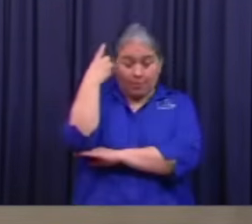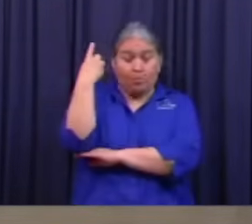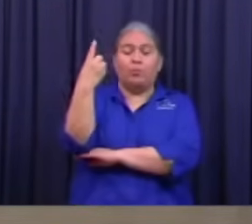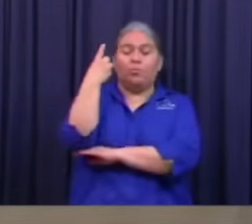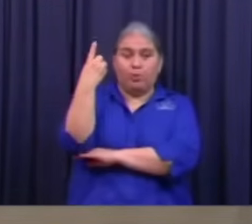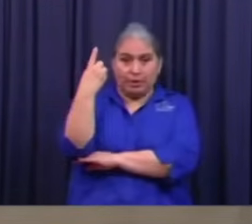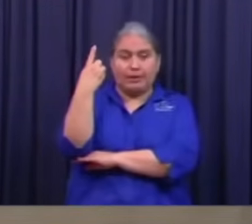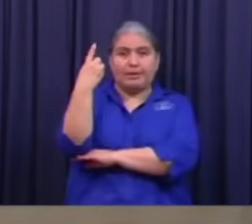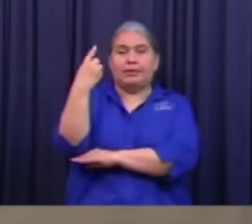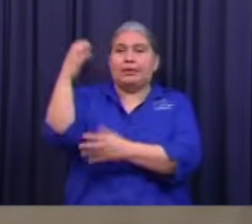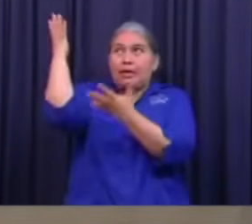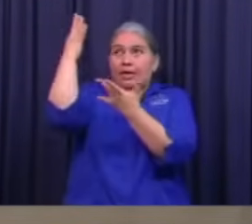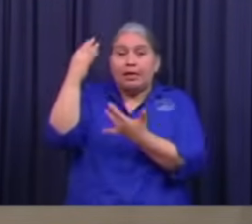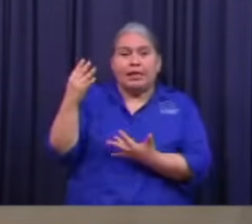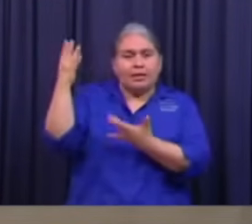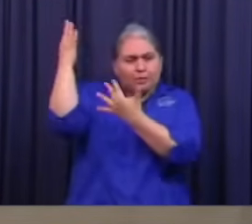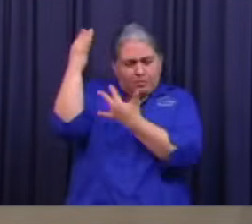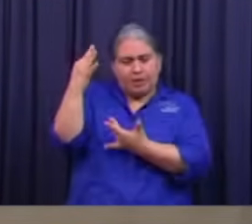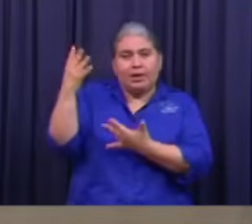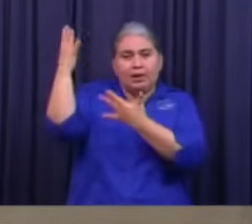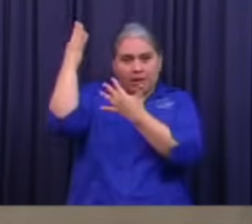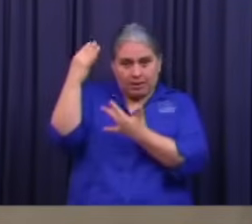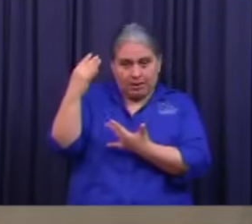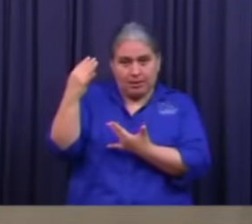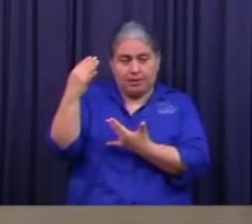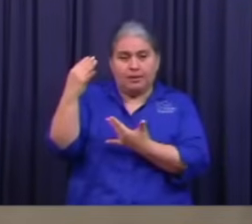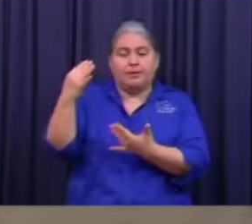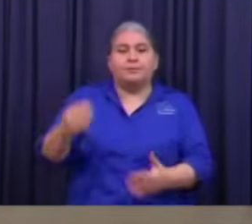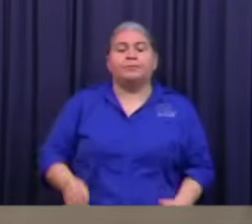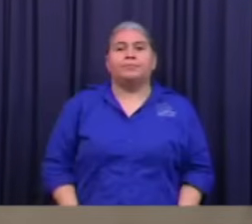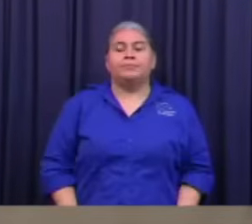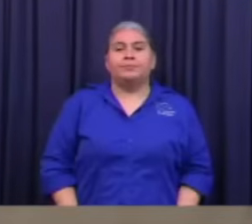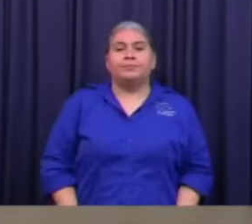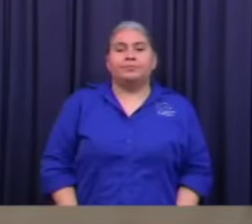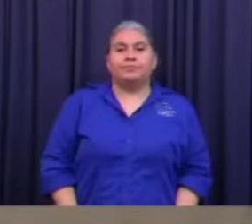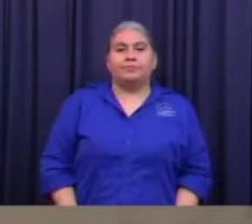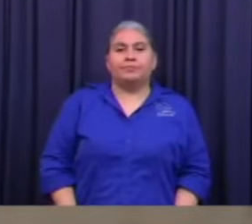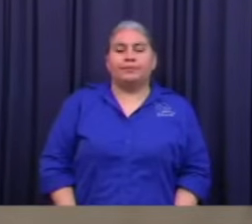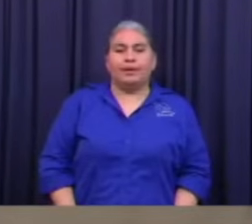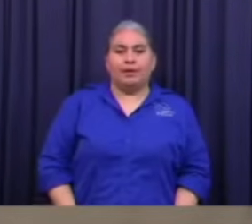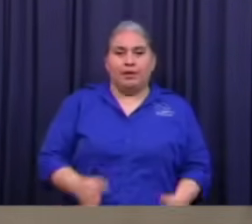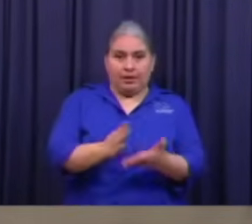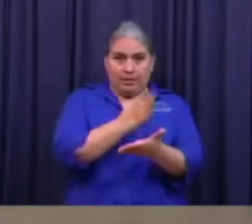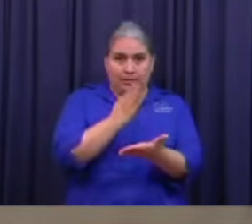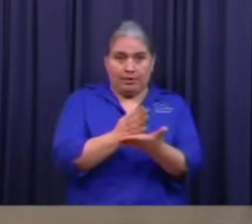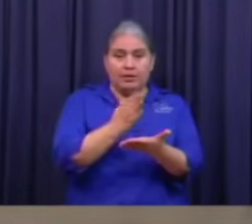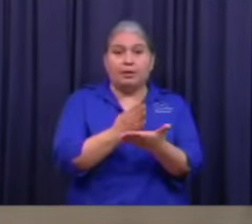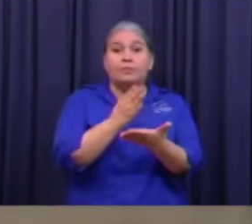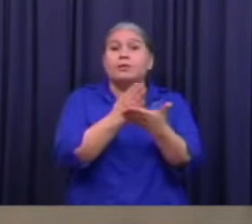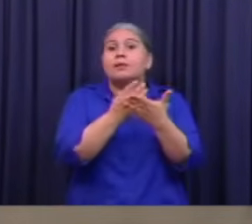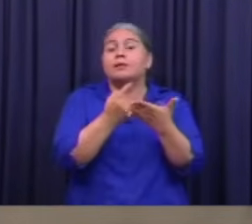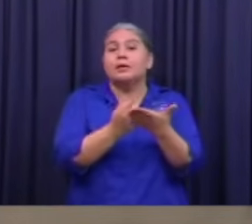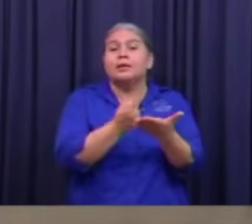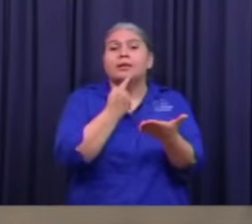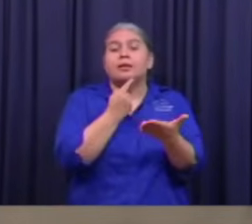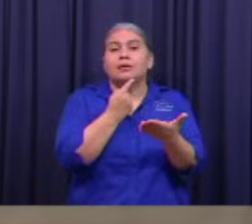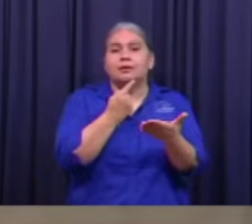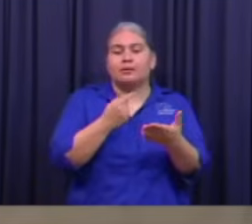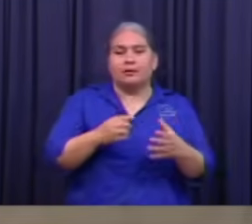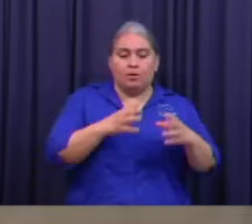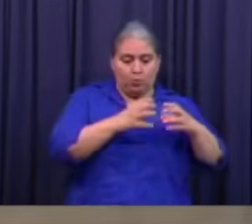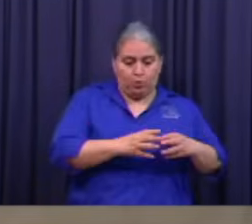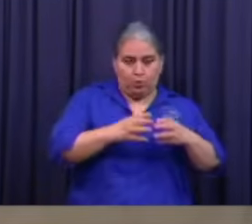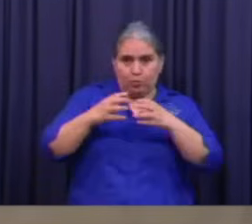porque me trae una esperanza tremenda él les llevó porciones de su propia mesa pero la porción de